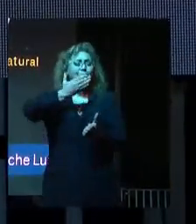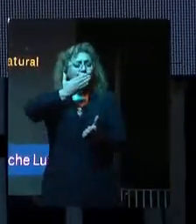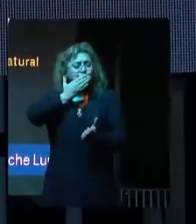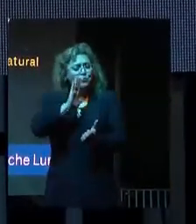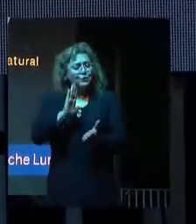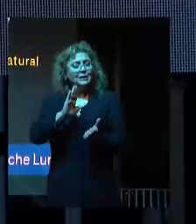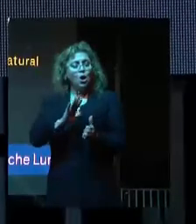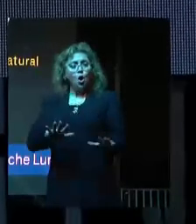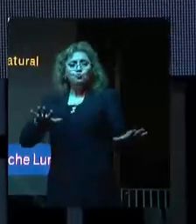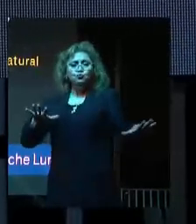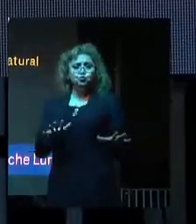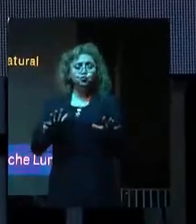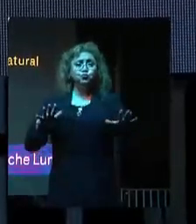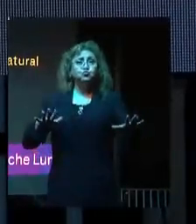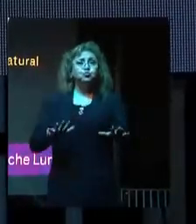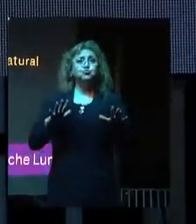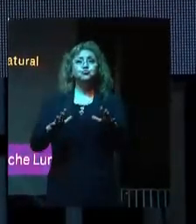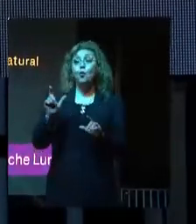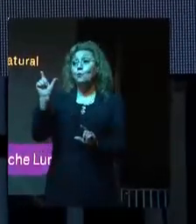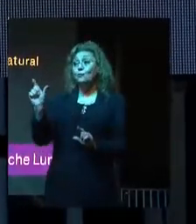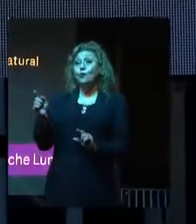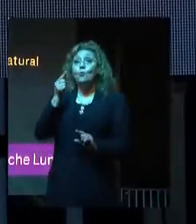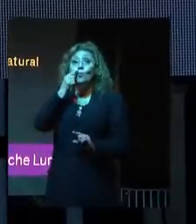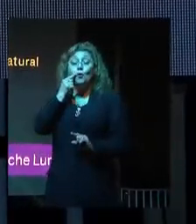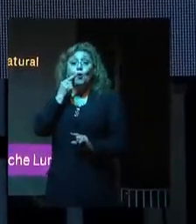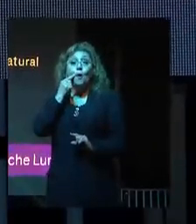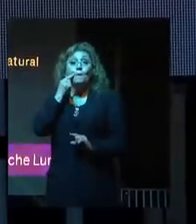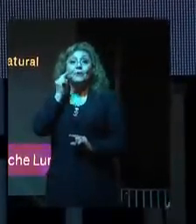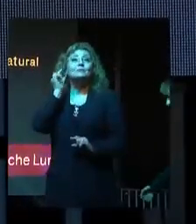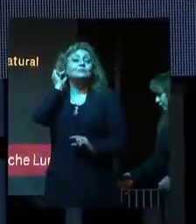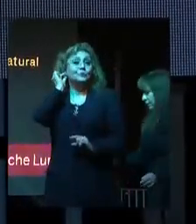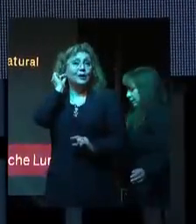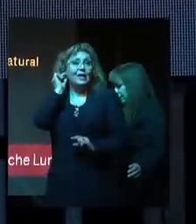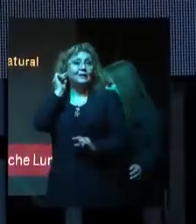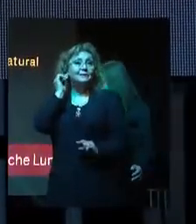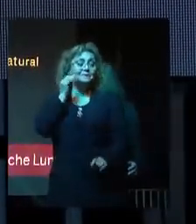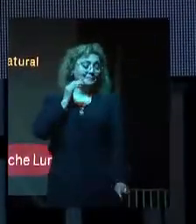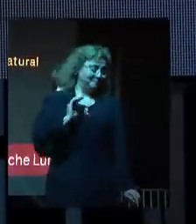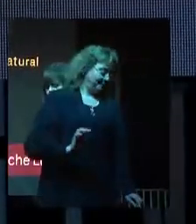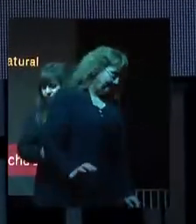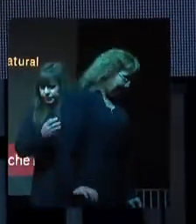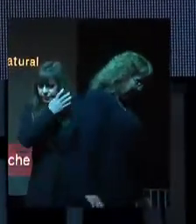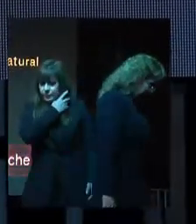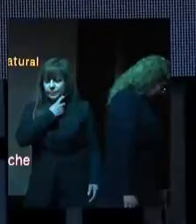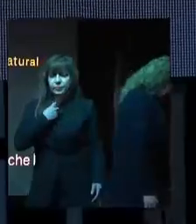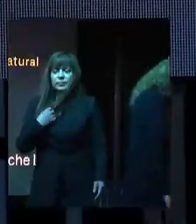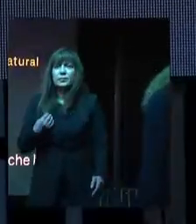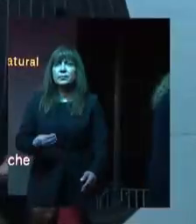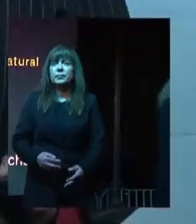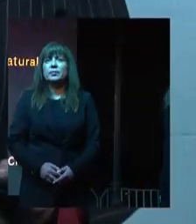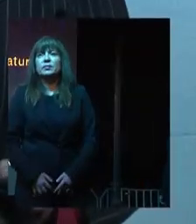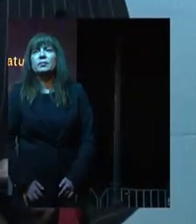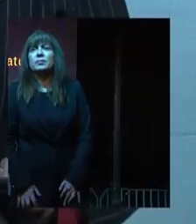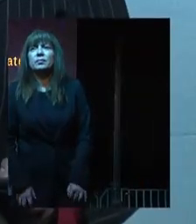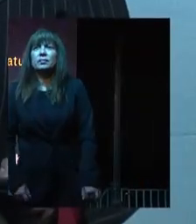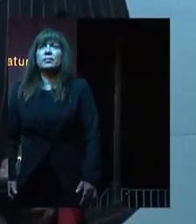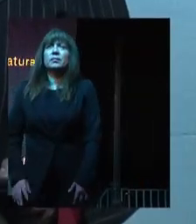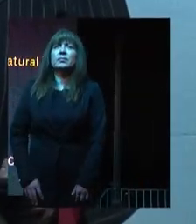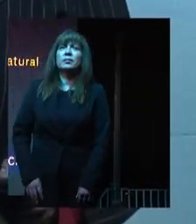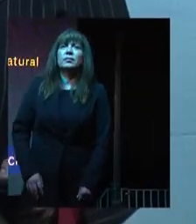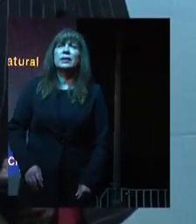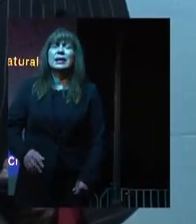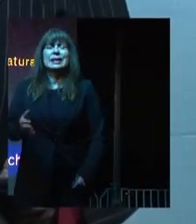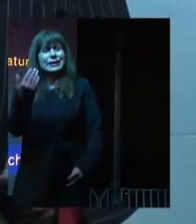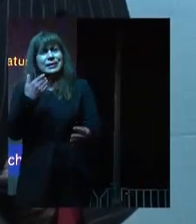esfuerzo de nuestros mejores hombres y mujeres, no sé si dijo mujeres, pero yo se lo agrego, de nuestras mejores